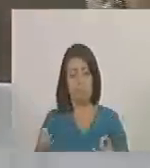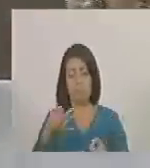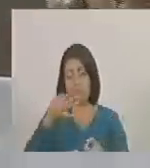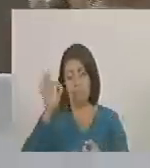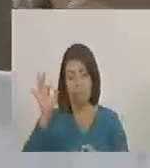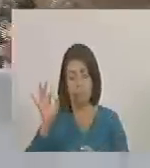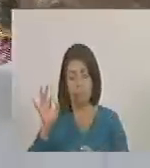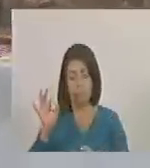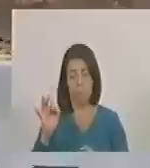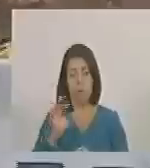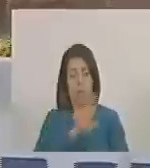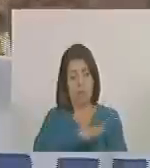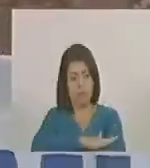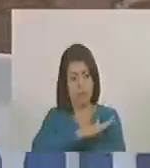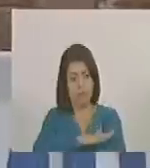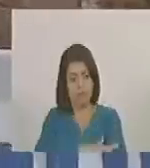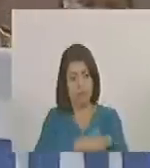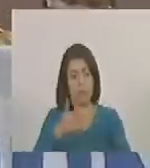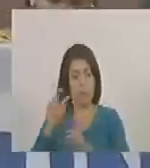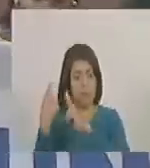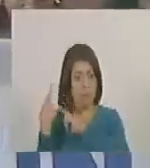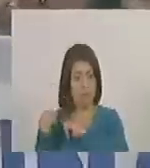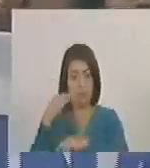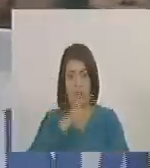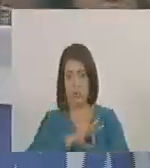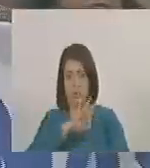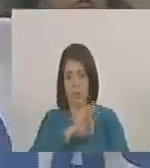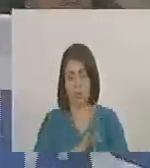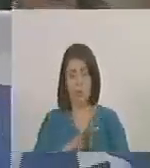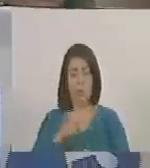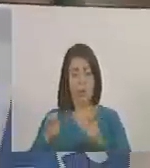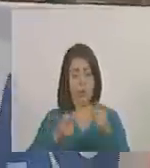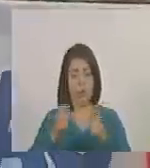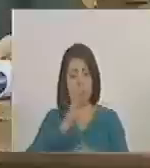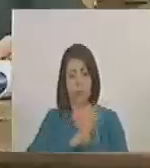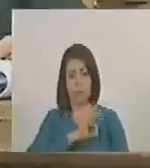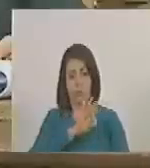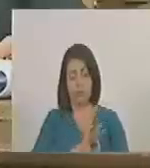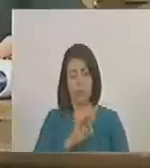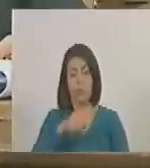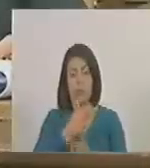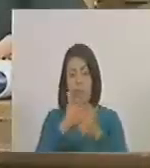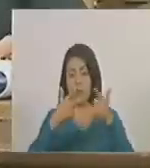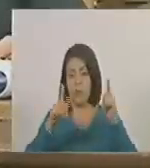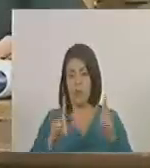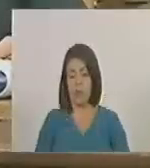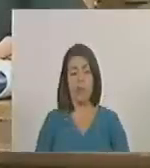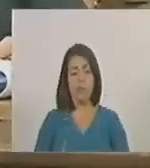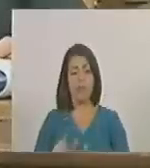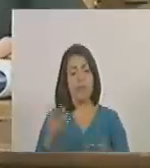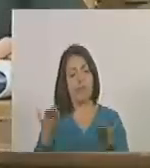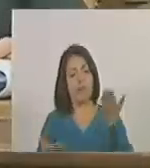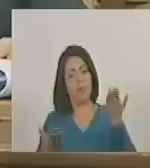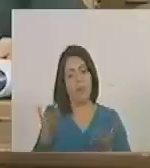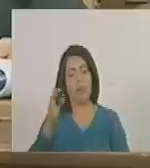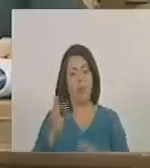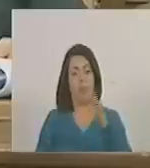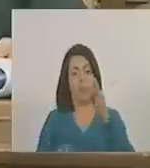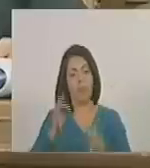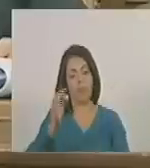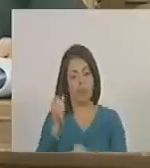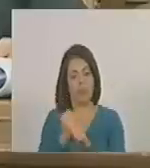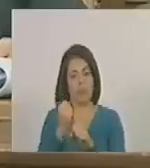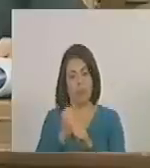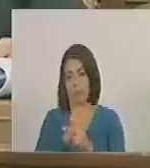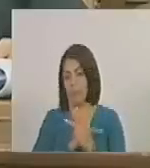eficiencia, ética, corresponsabilidad social, control social, libertad, equidad, justicia,